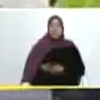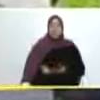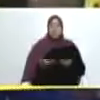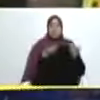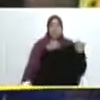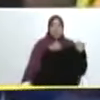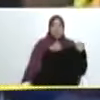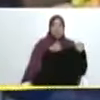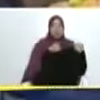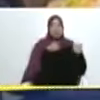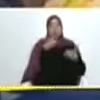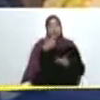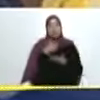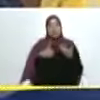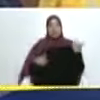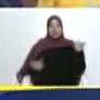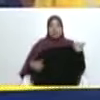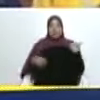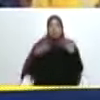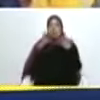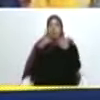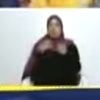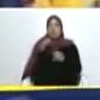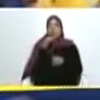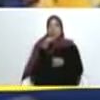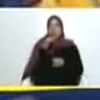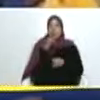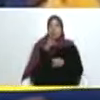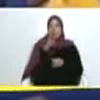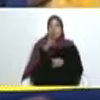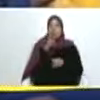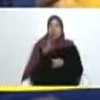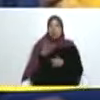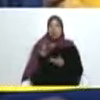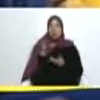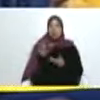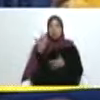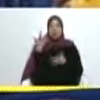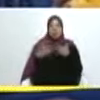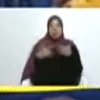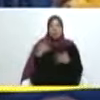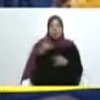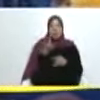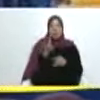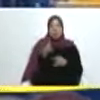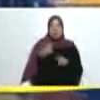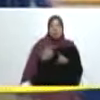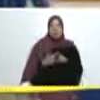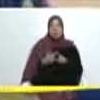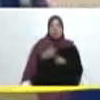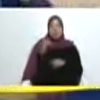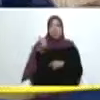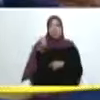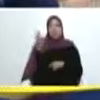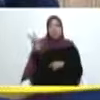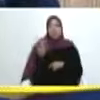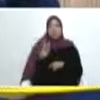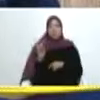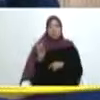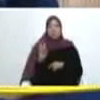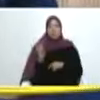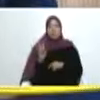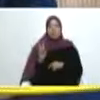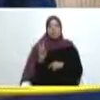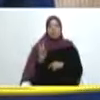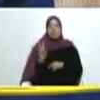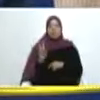modelo capitalista, hay números realmente espantosos. El hecho de que el 1% más rico del planeta tenga